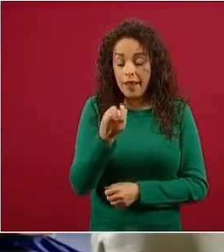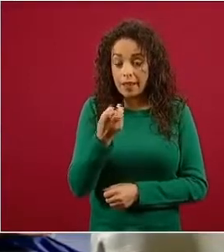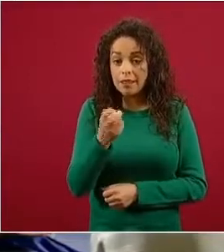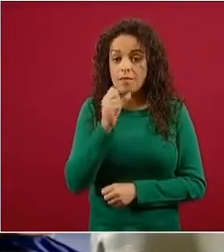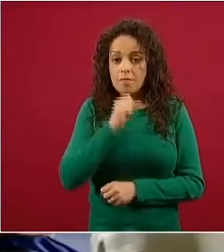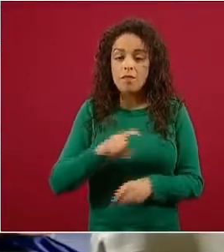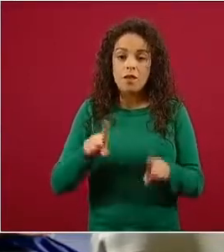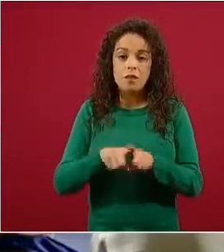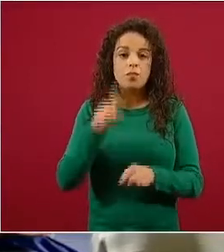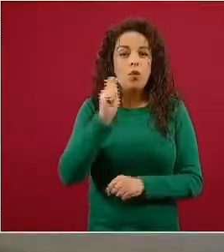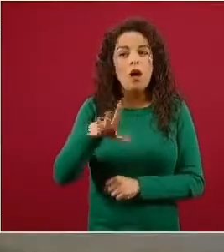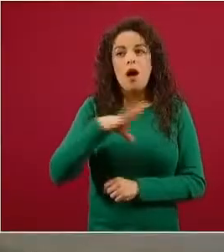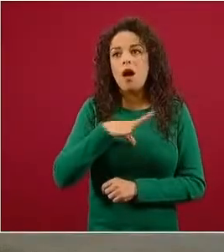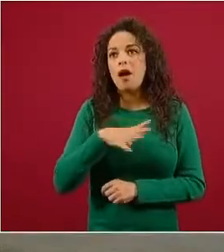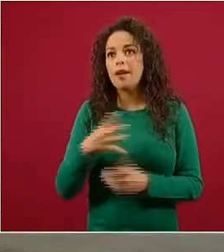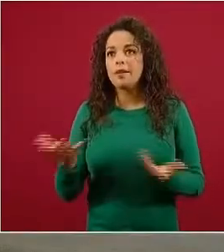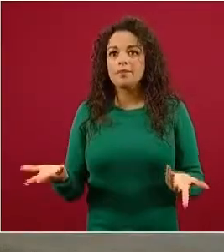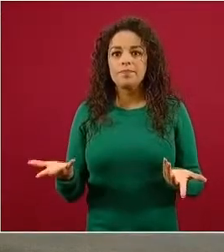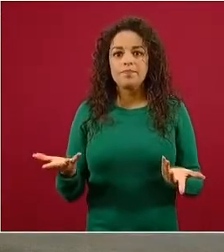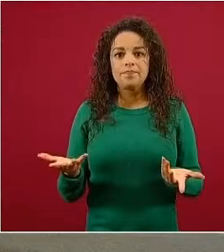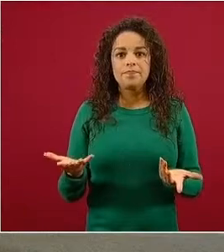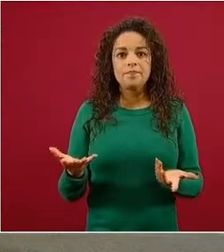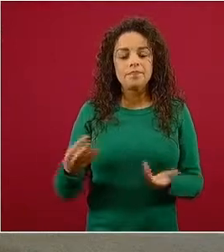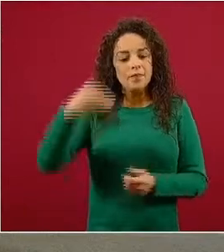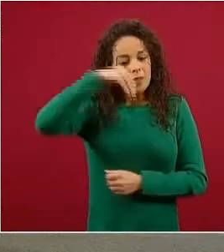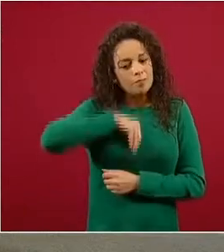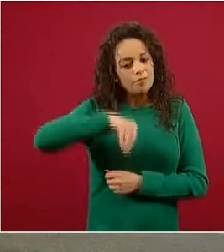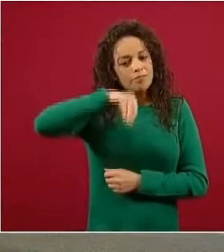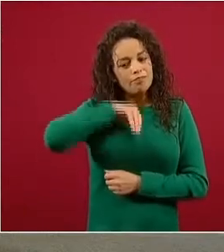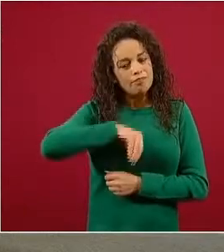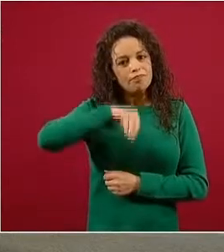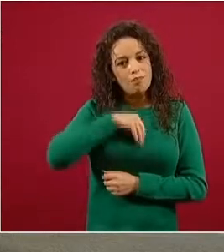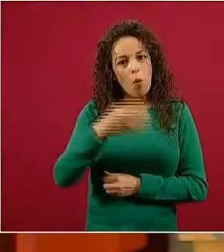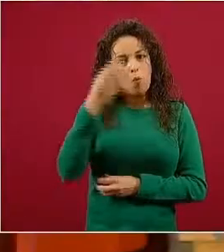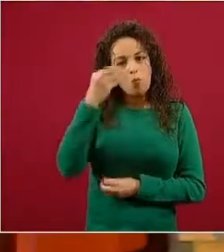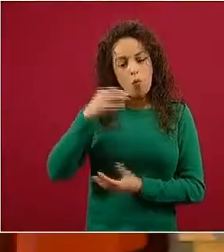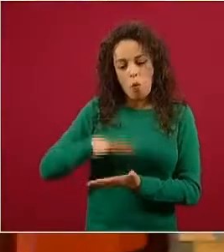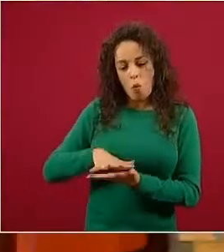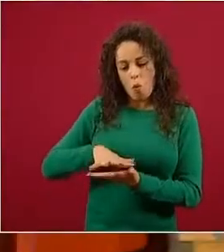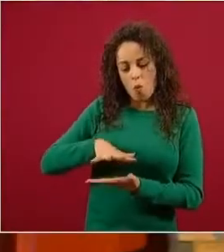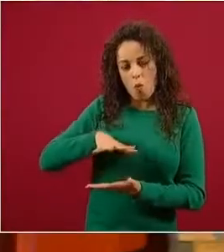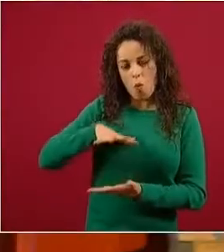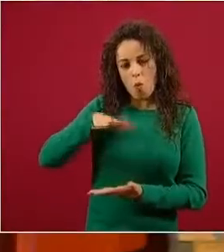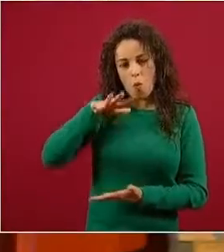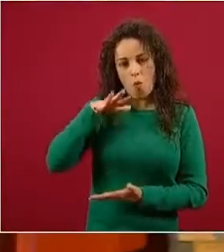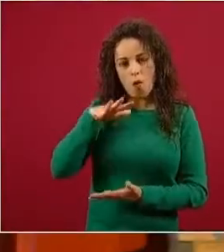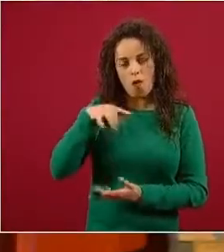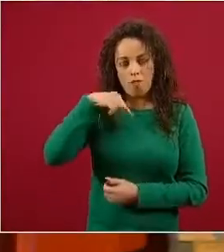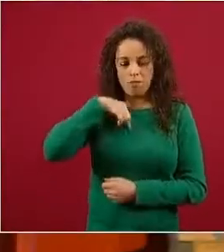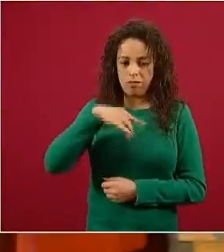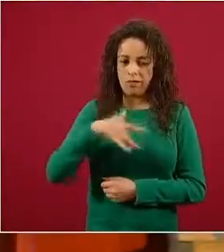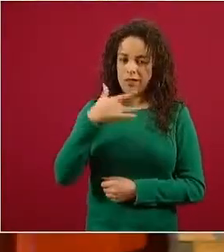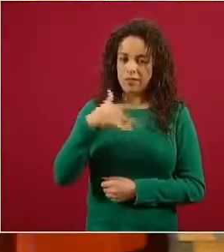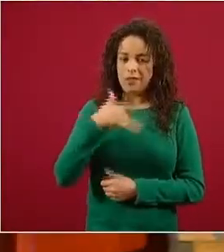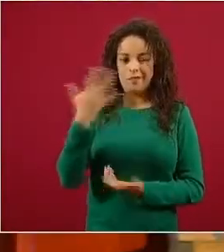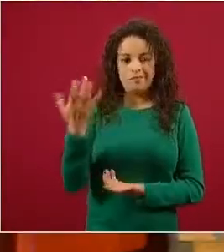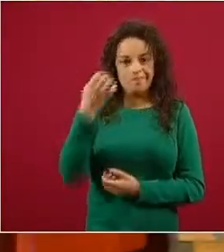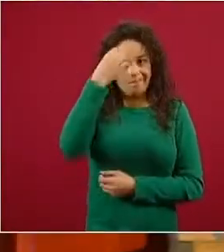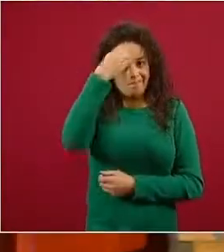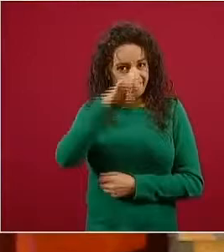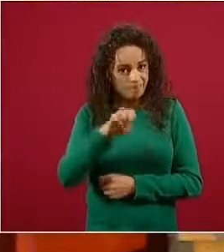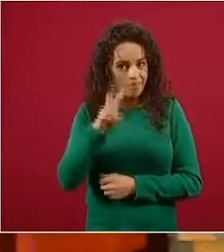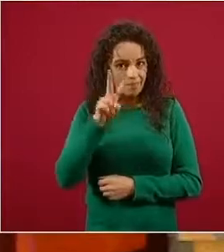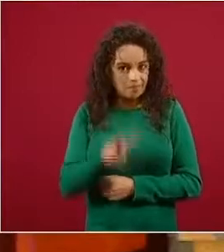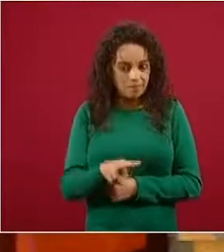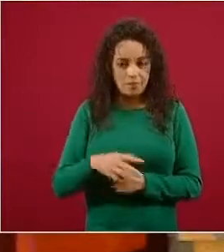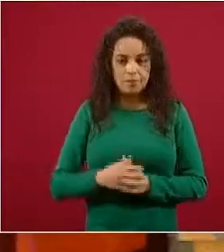ser contagiado. Realmente, además de la propia pandemia, las situaciones que se tuvieron que adaptar, como fue